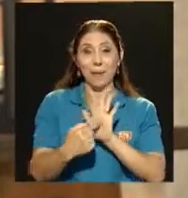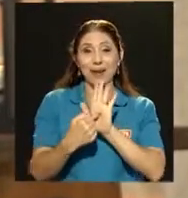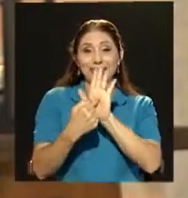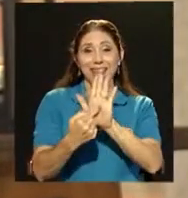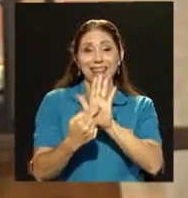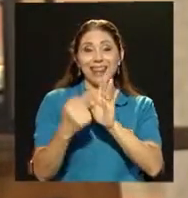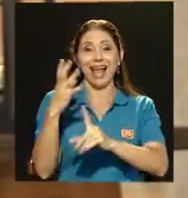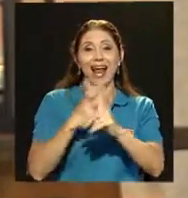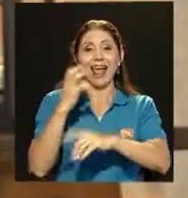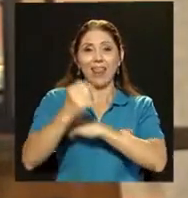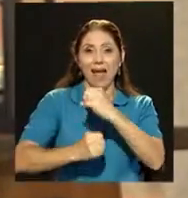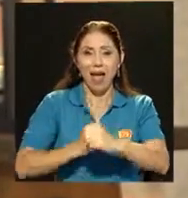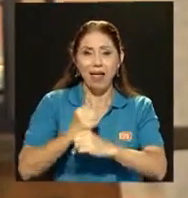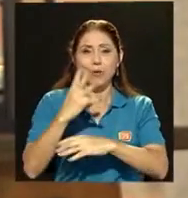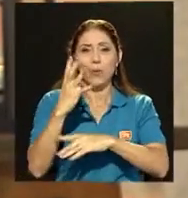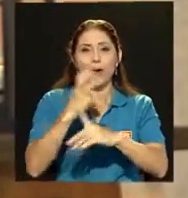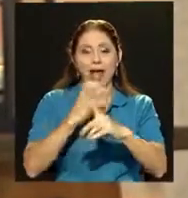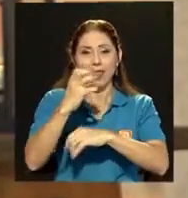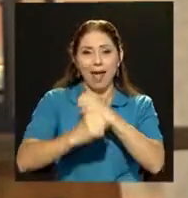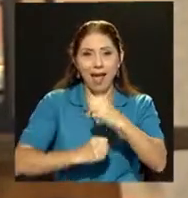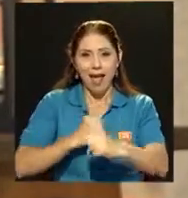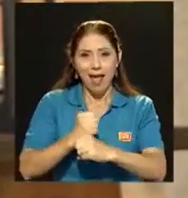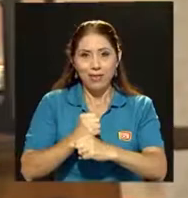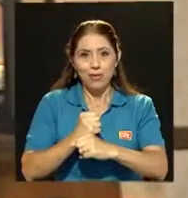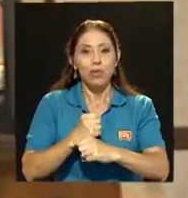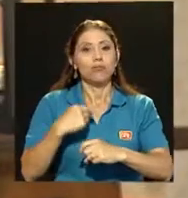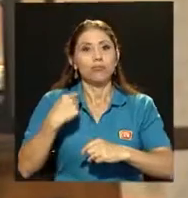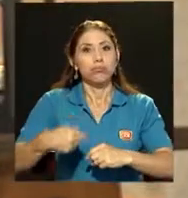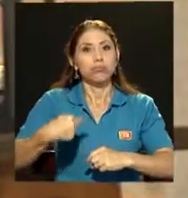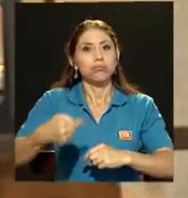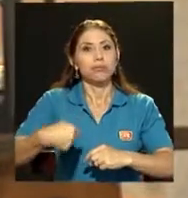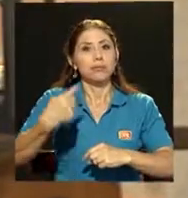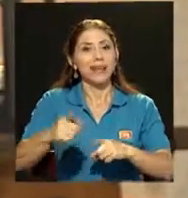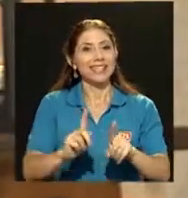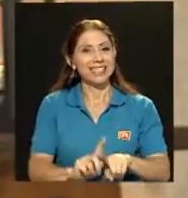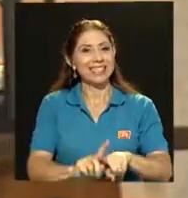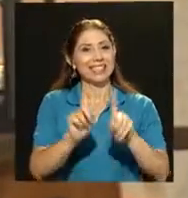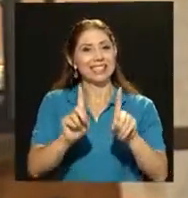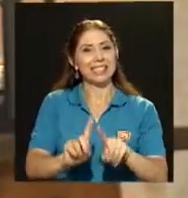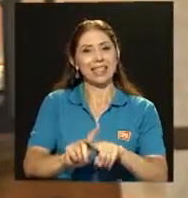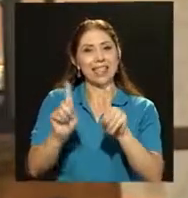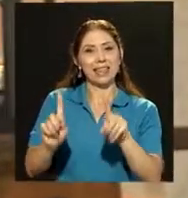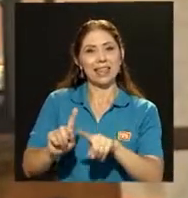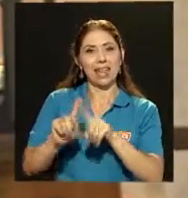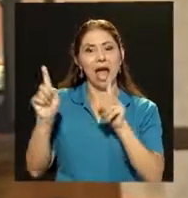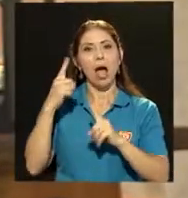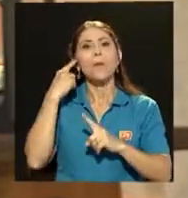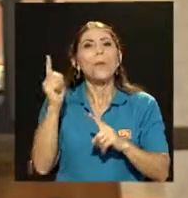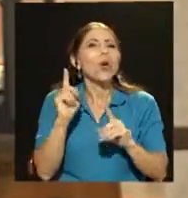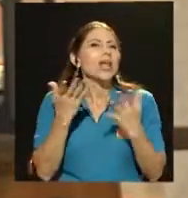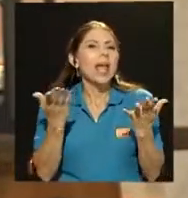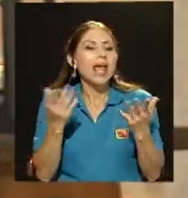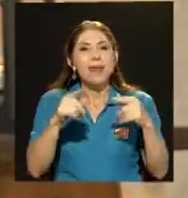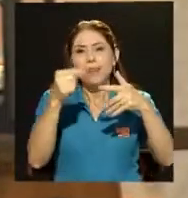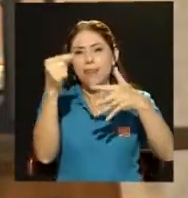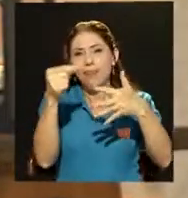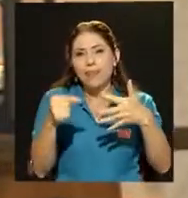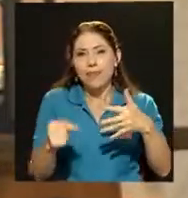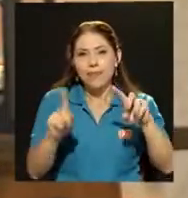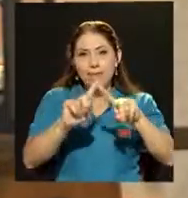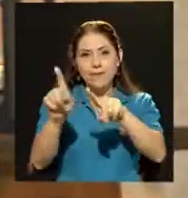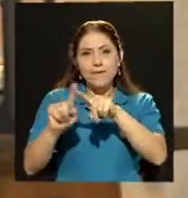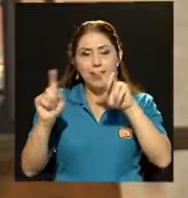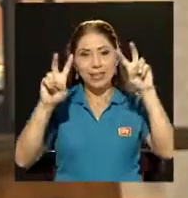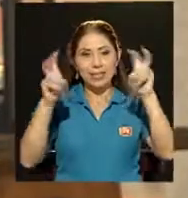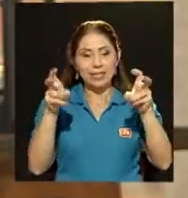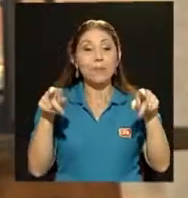cada año es distinta por los temas que se tocan, por las cifras, que cada año son diferentes,